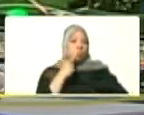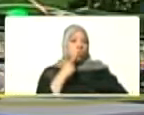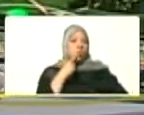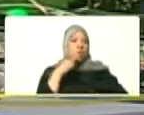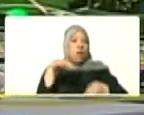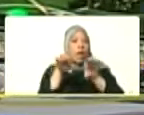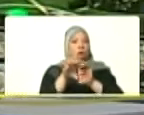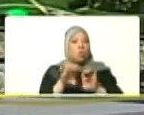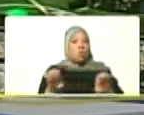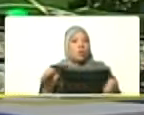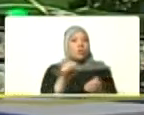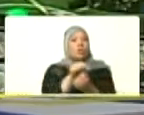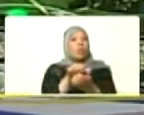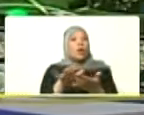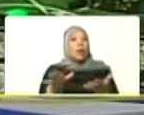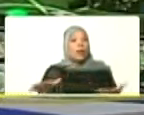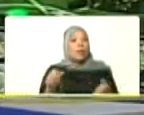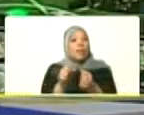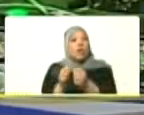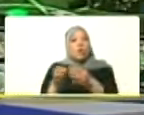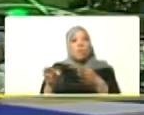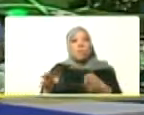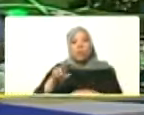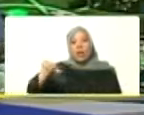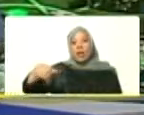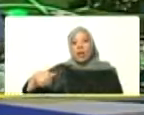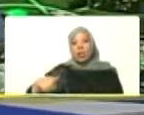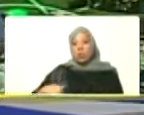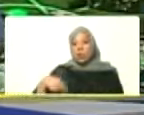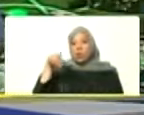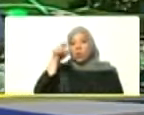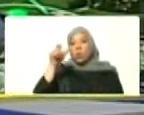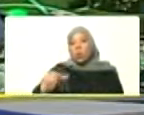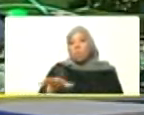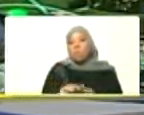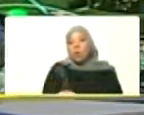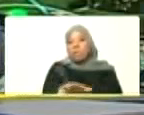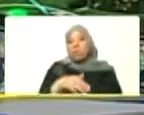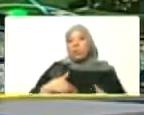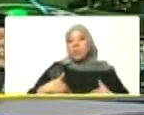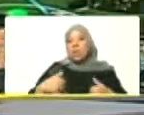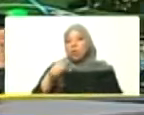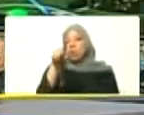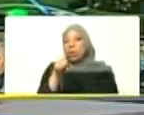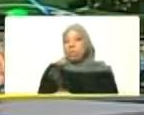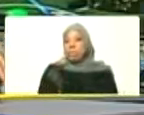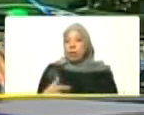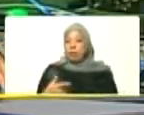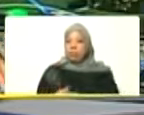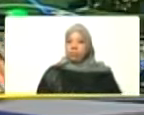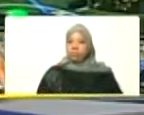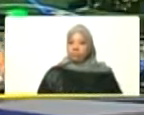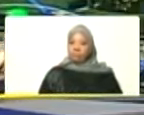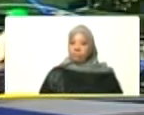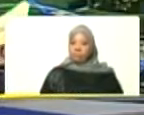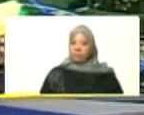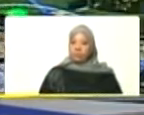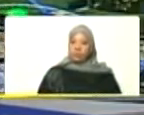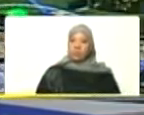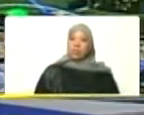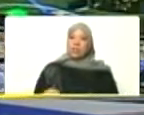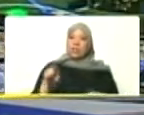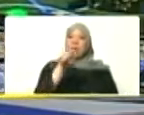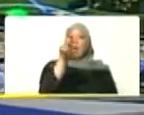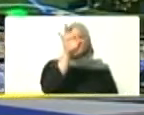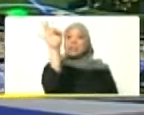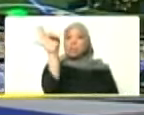educación pública y la salud pública de nuestro pueblo. En lo alto y al 100%. Al